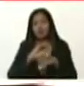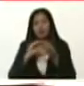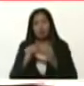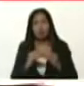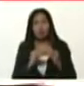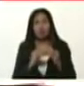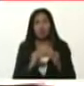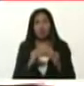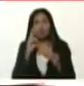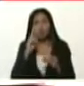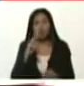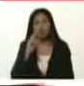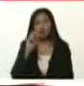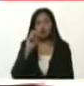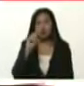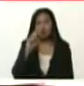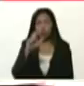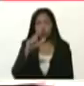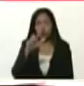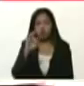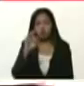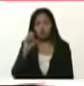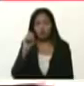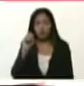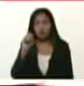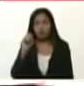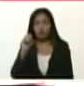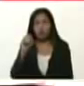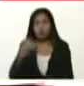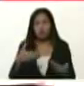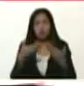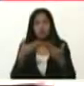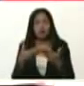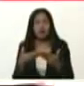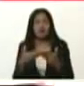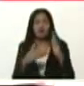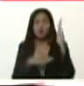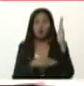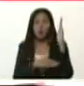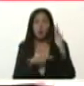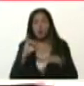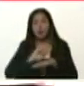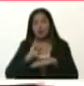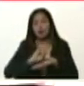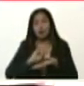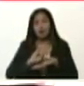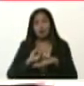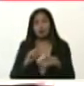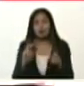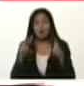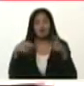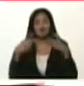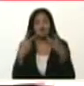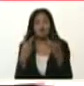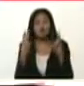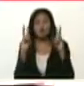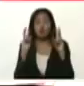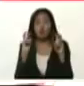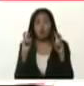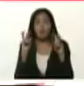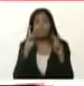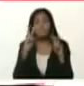a Rodolfo Marcos Torres, entregando una iglesia de paquete, y vi